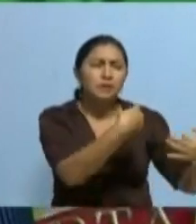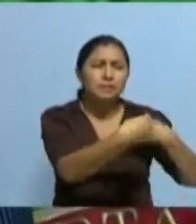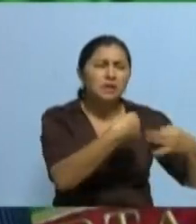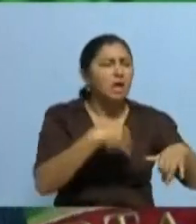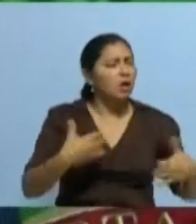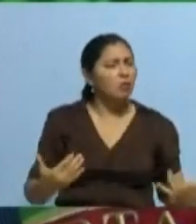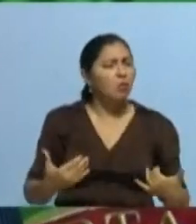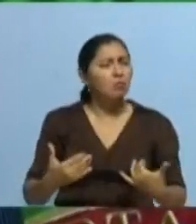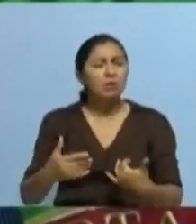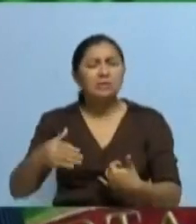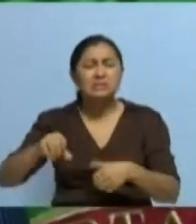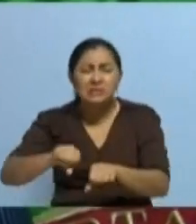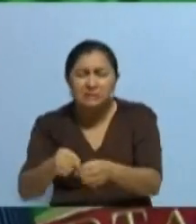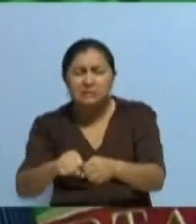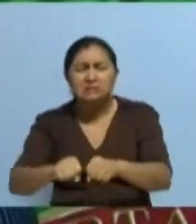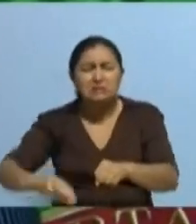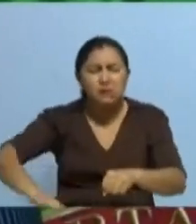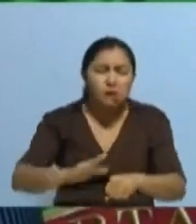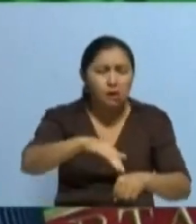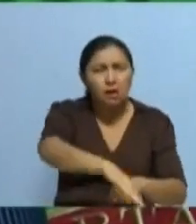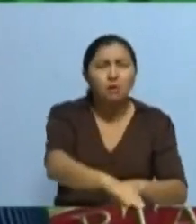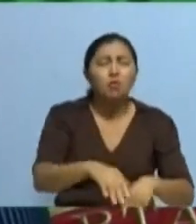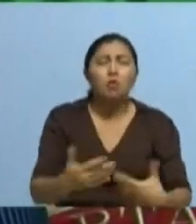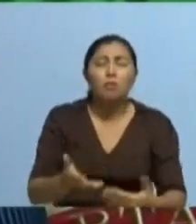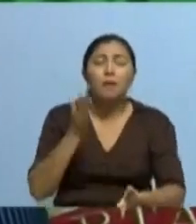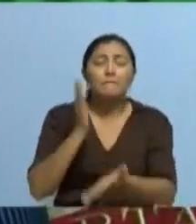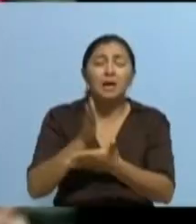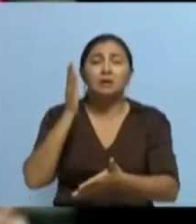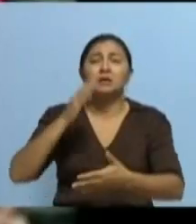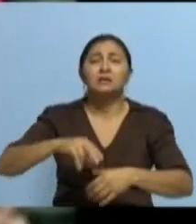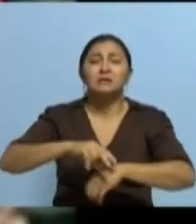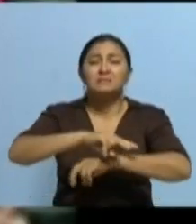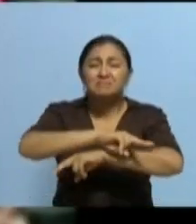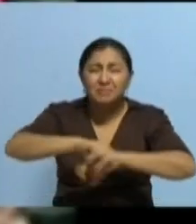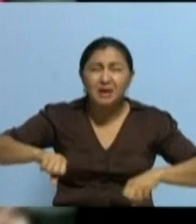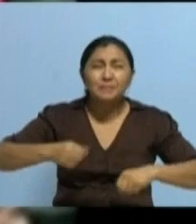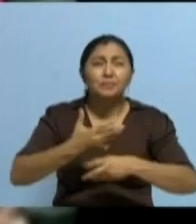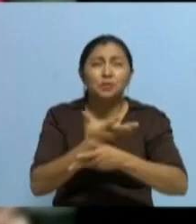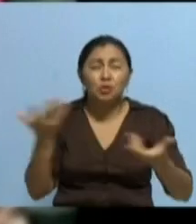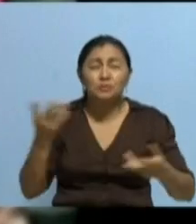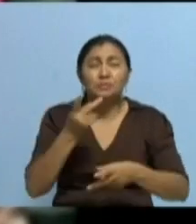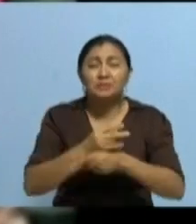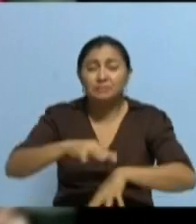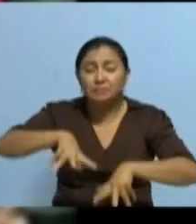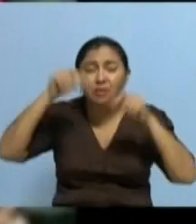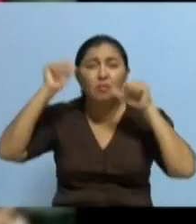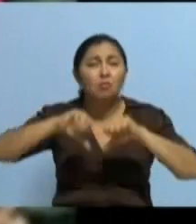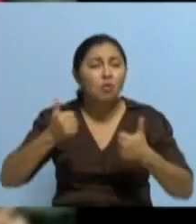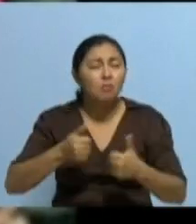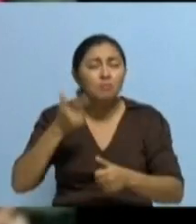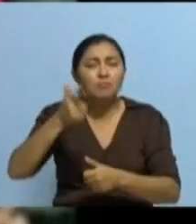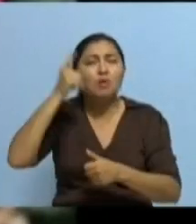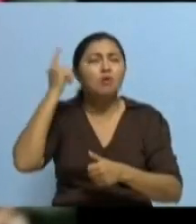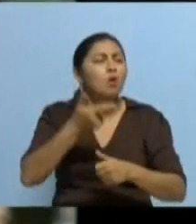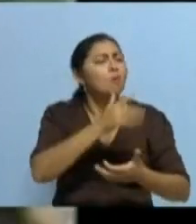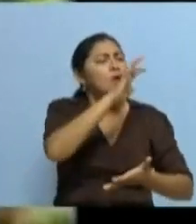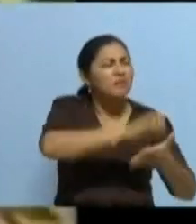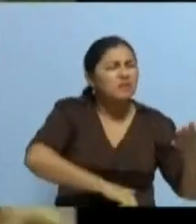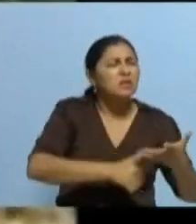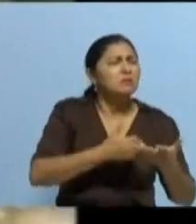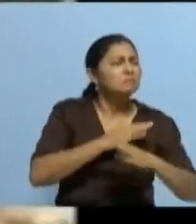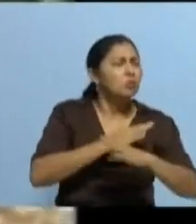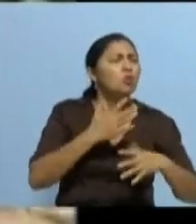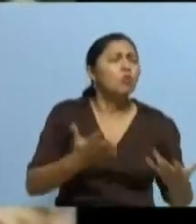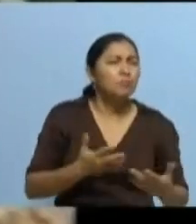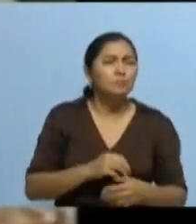generando para poder evitar o disminuir el impacto de seguridad. Jairo Aguilar, secretario de Gobierno de La Guajira, hizo referencia sobre el